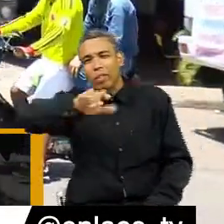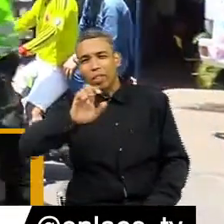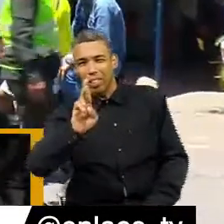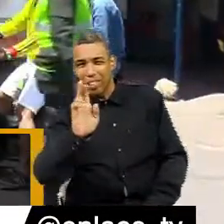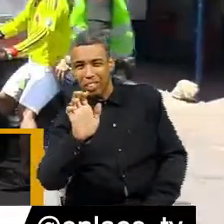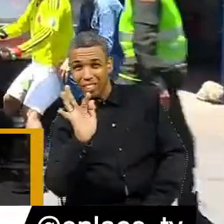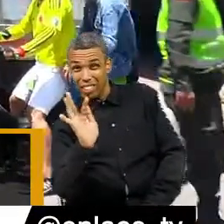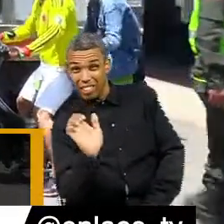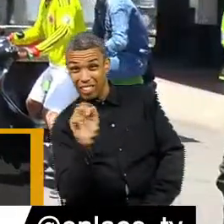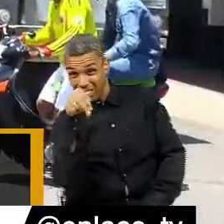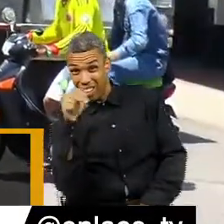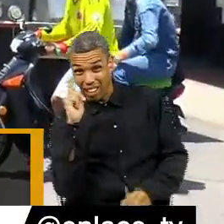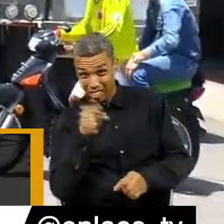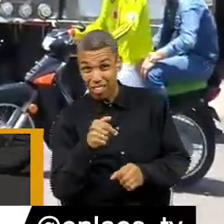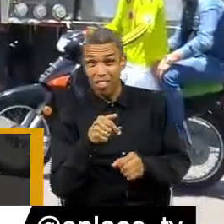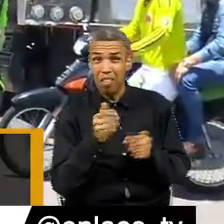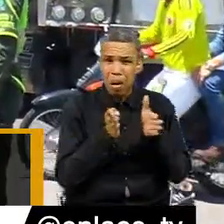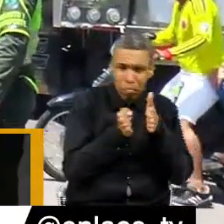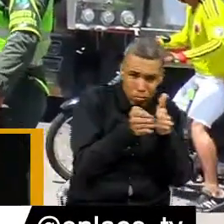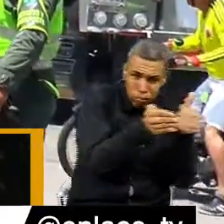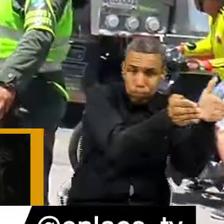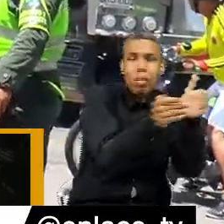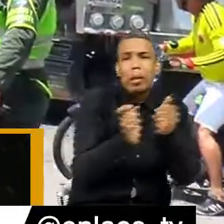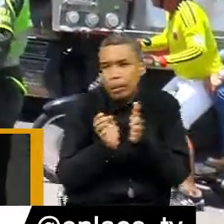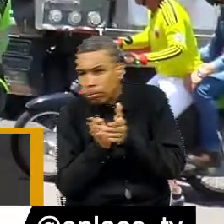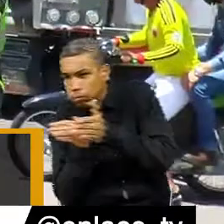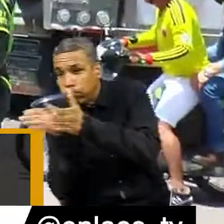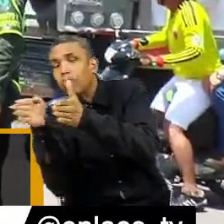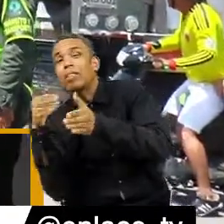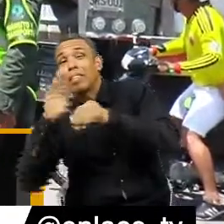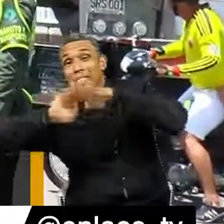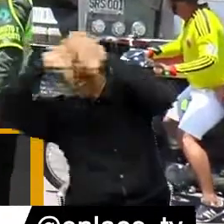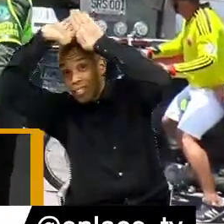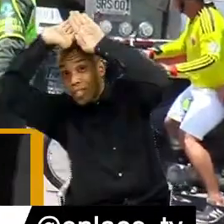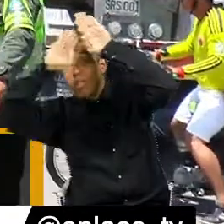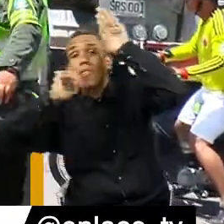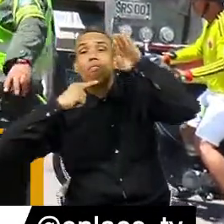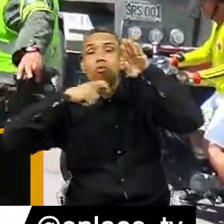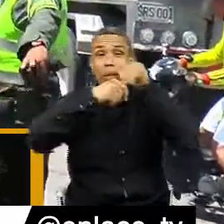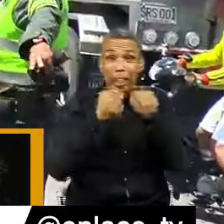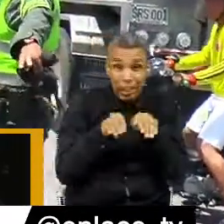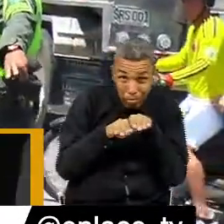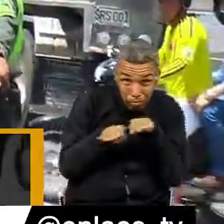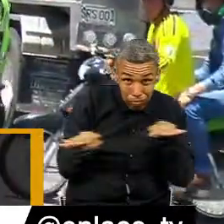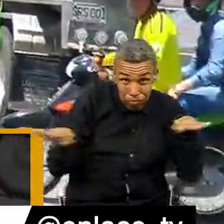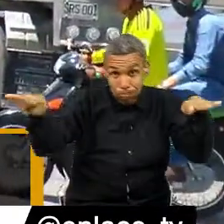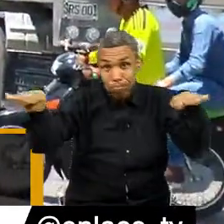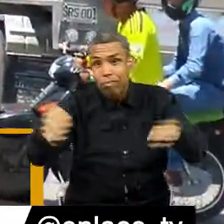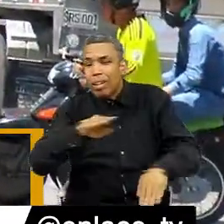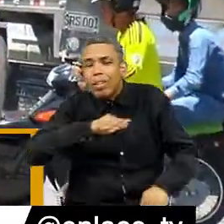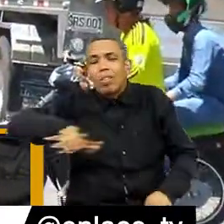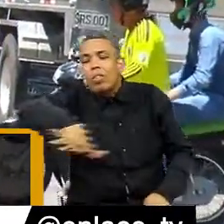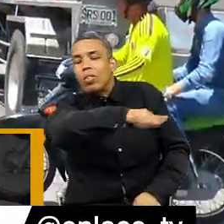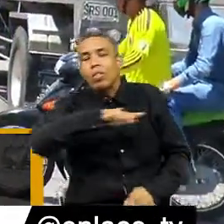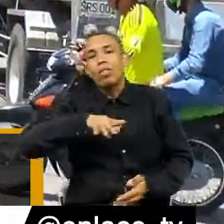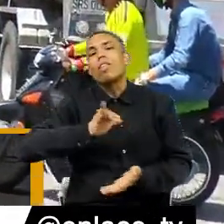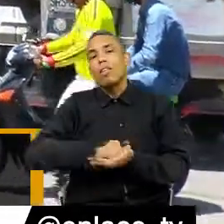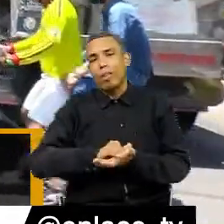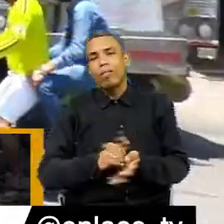los camioneros que minutos antes estaban protestando por las vías de Barranca Bermeja. Después, la situación que se da en Barranca